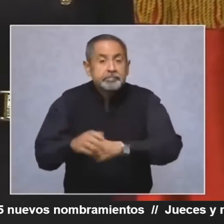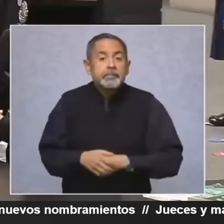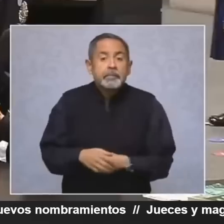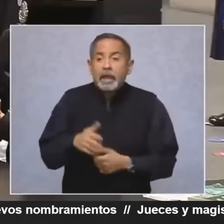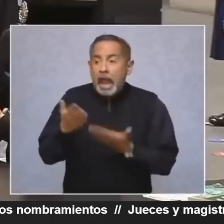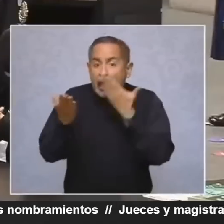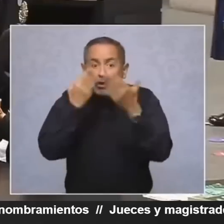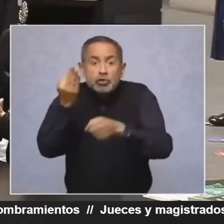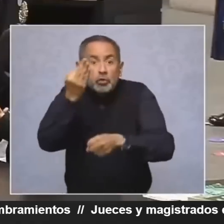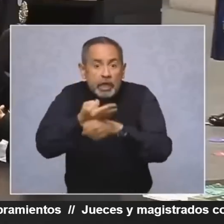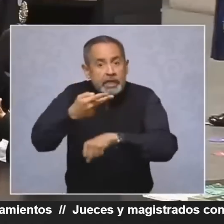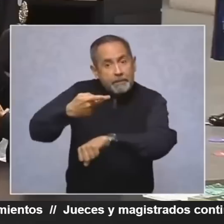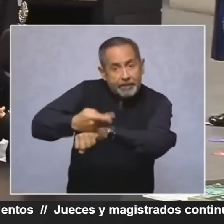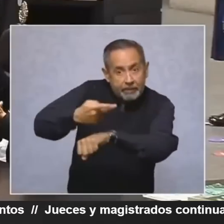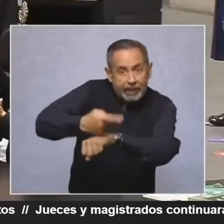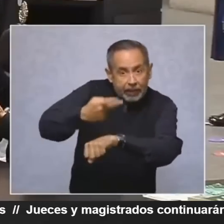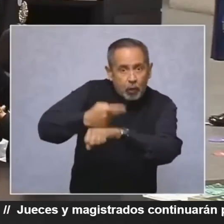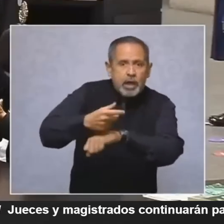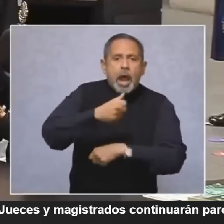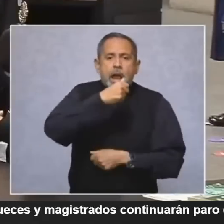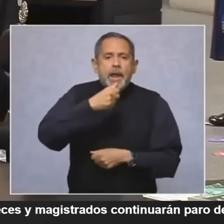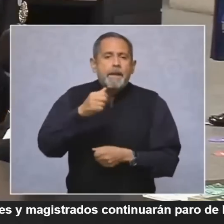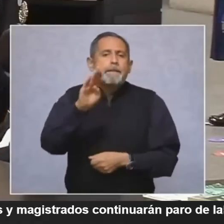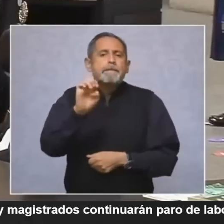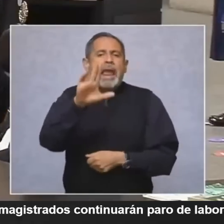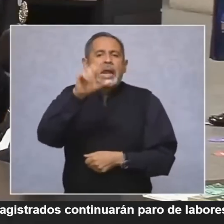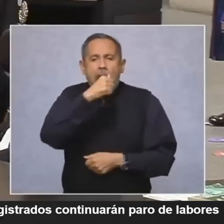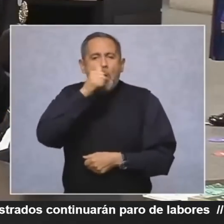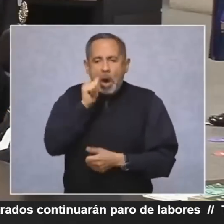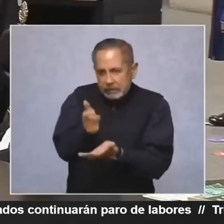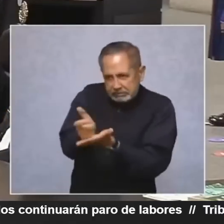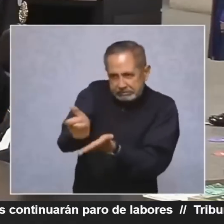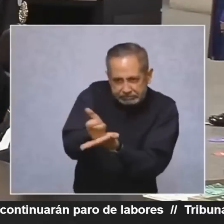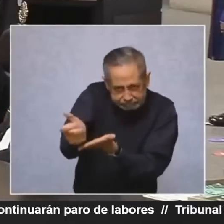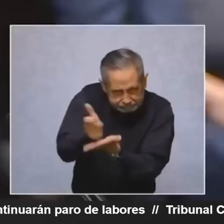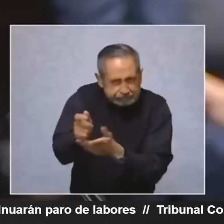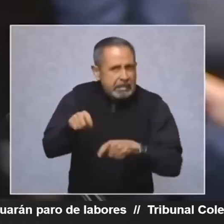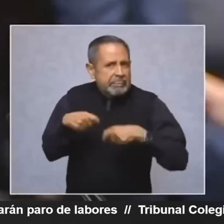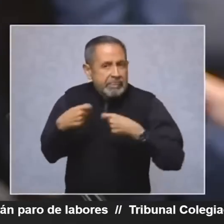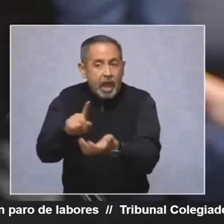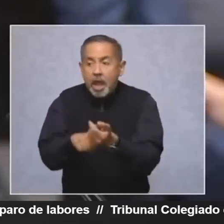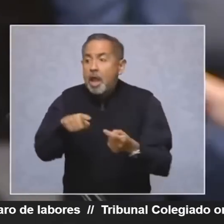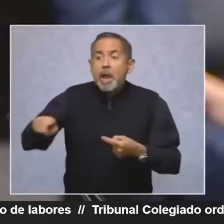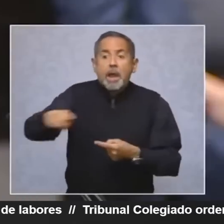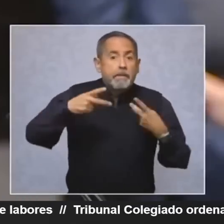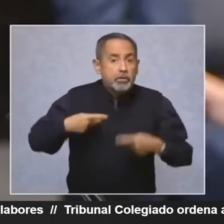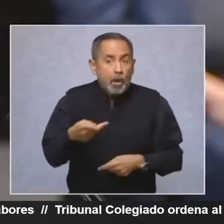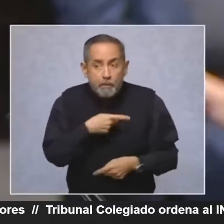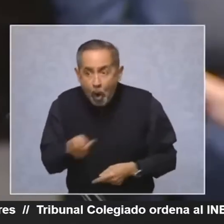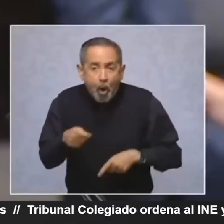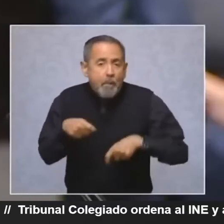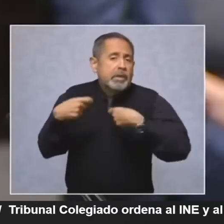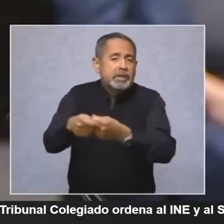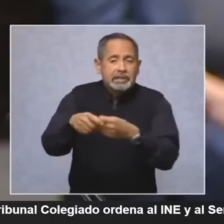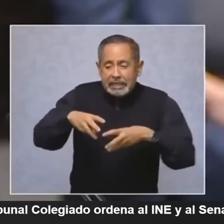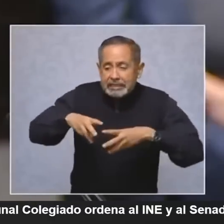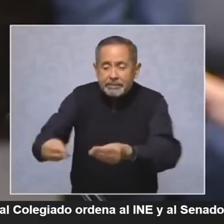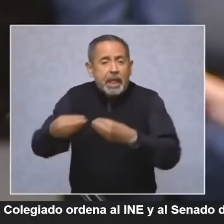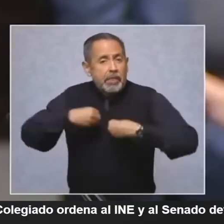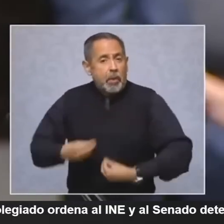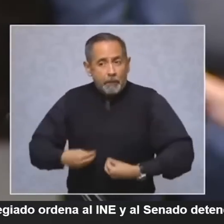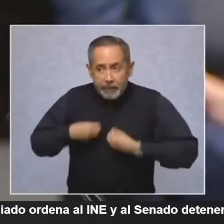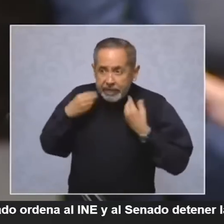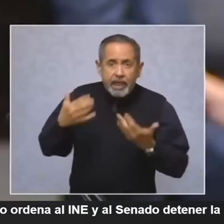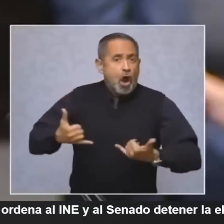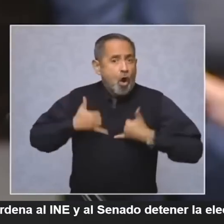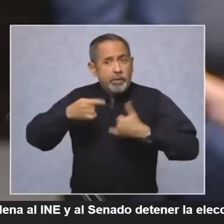para estudiantes de preparatorias públicas. Becas a estudiantes de escasos recursos, Sembrando Vida, Jóvenes Construyendo el